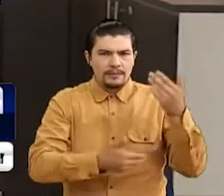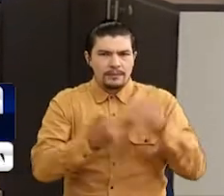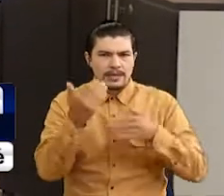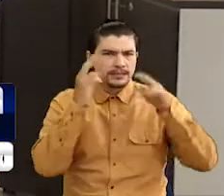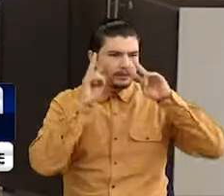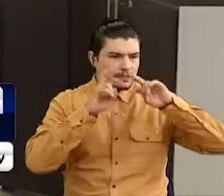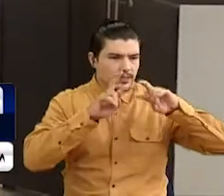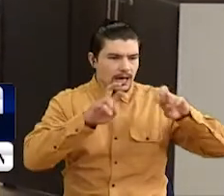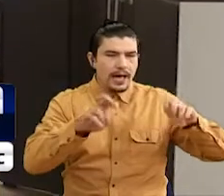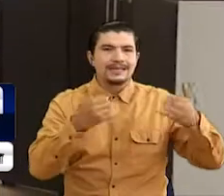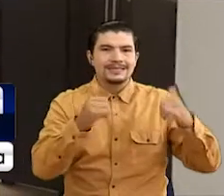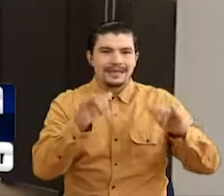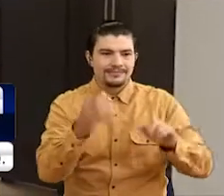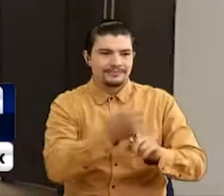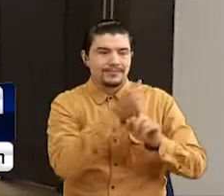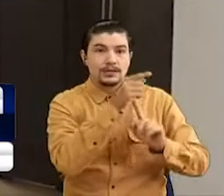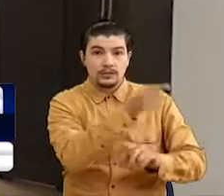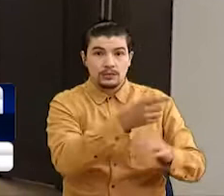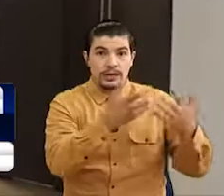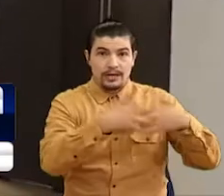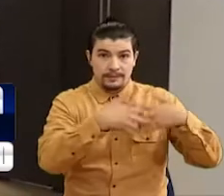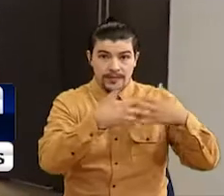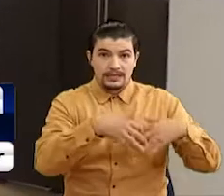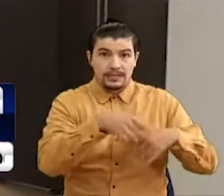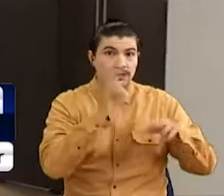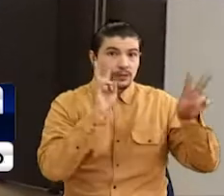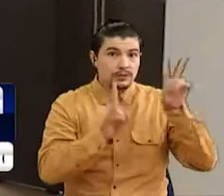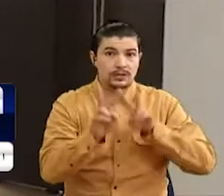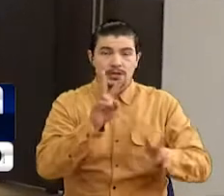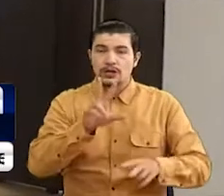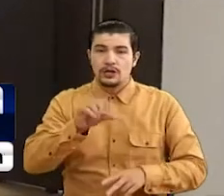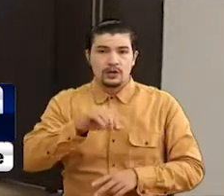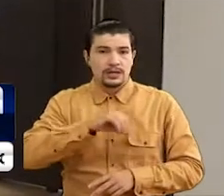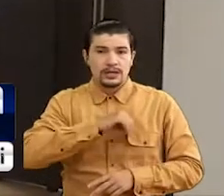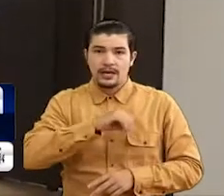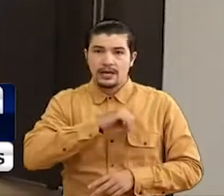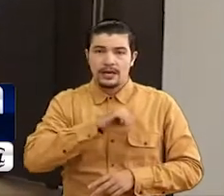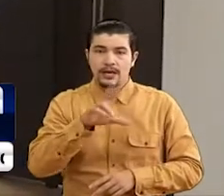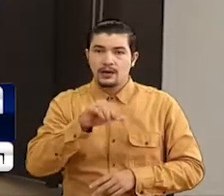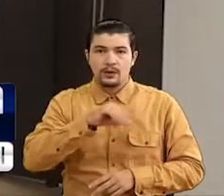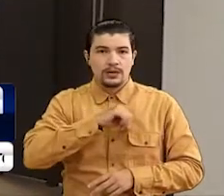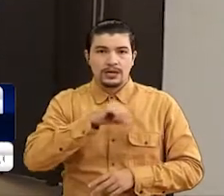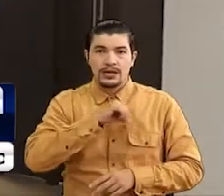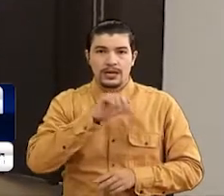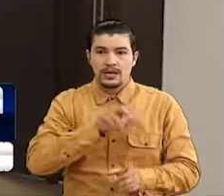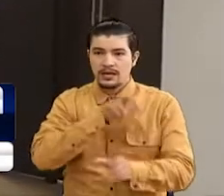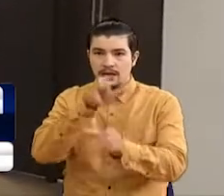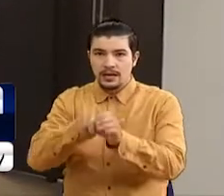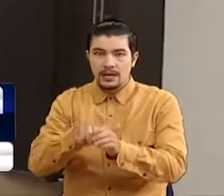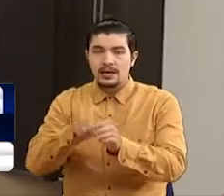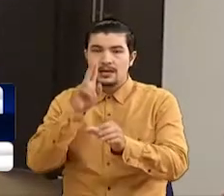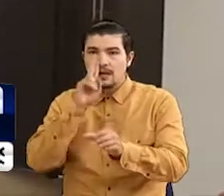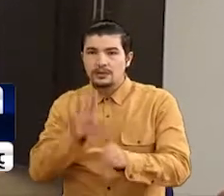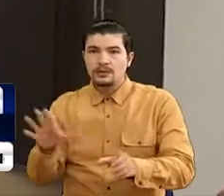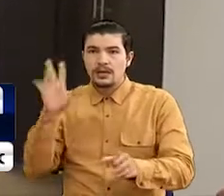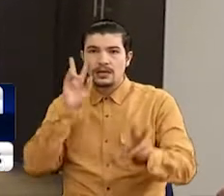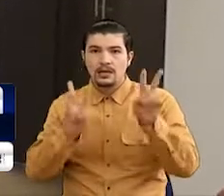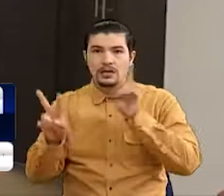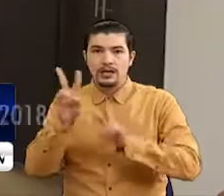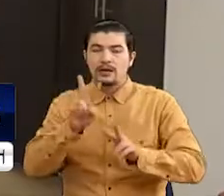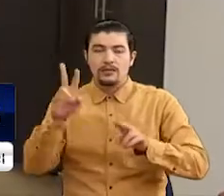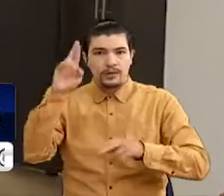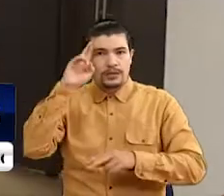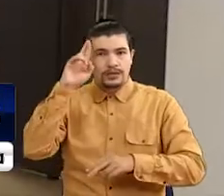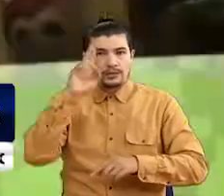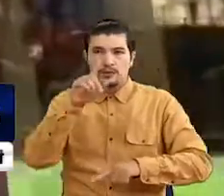resultado que esta empresa en primer lugar no tenía registro nacional de turismo por lo cual no podía vender paquetes